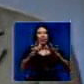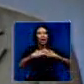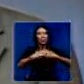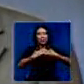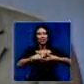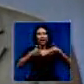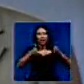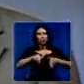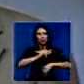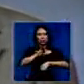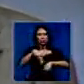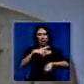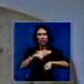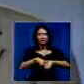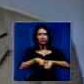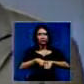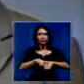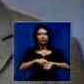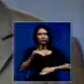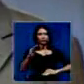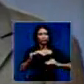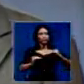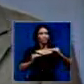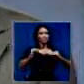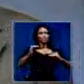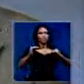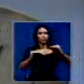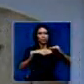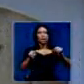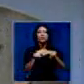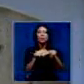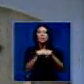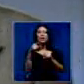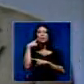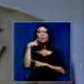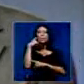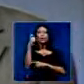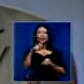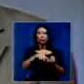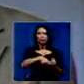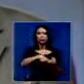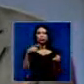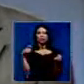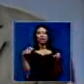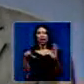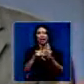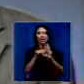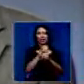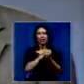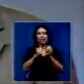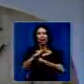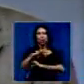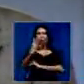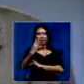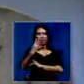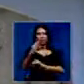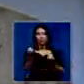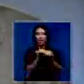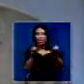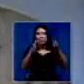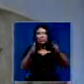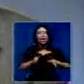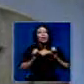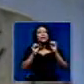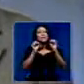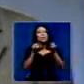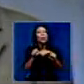nacionales. Desigualdad. También porque se excluyó la ley de la Sala Cuarta. Nadie puede,